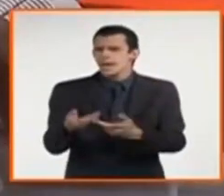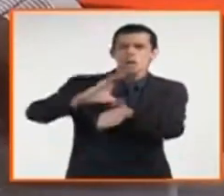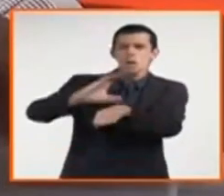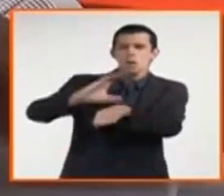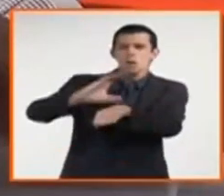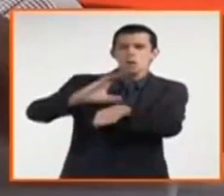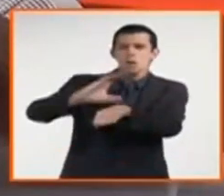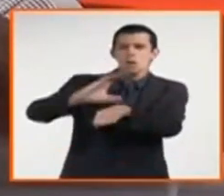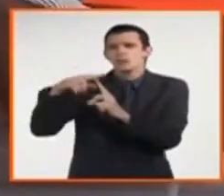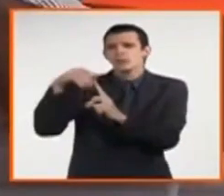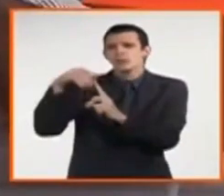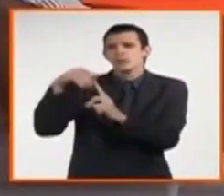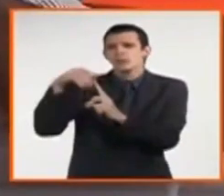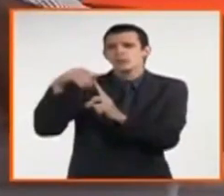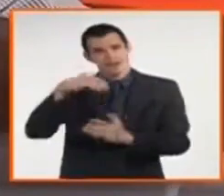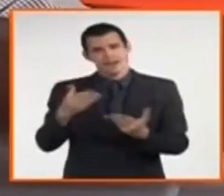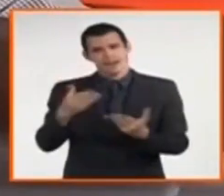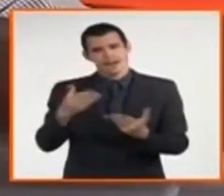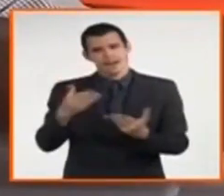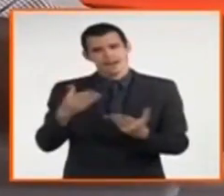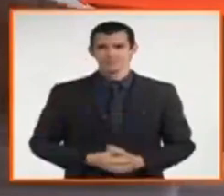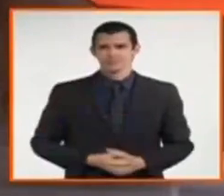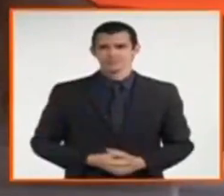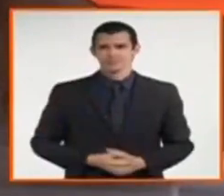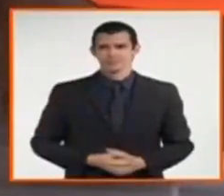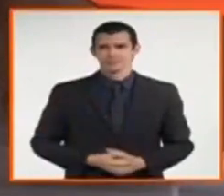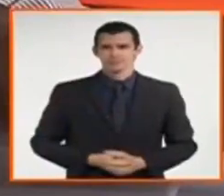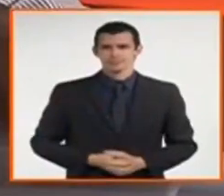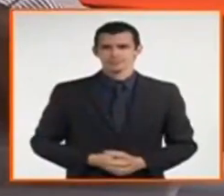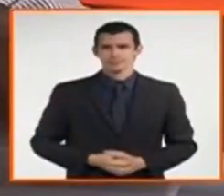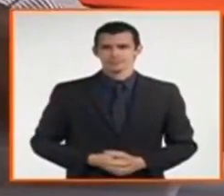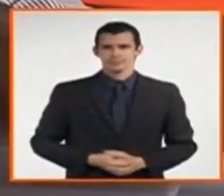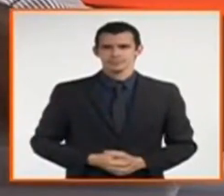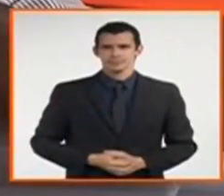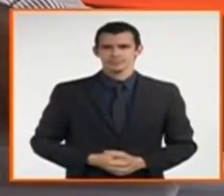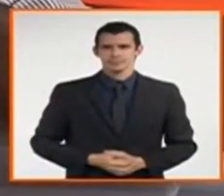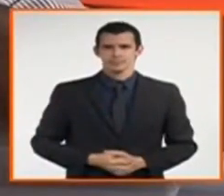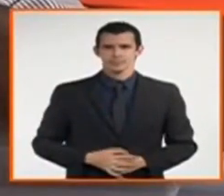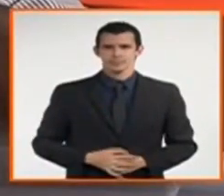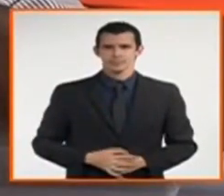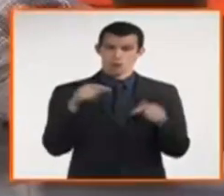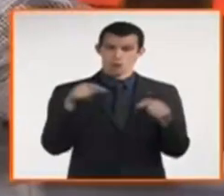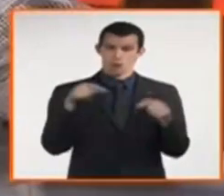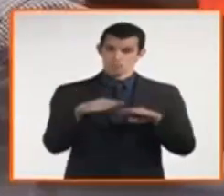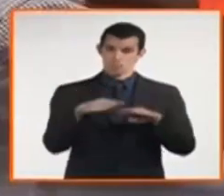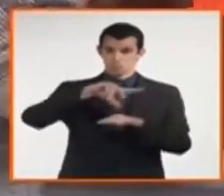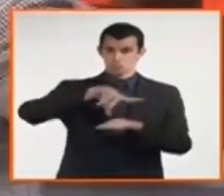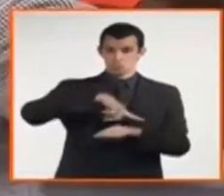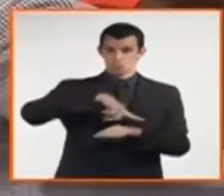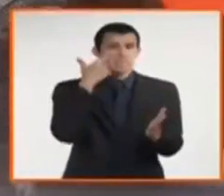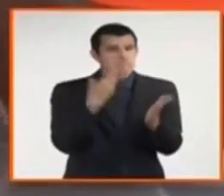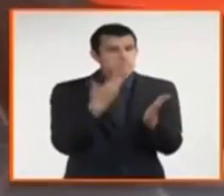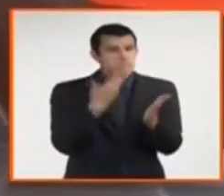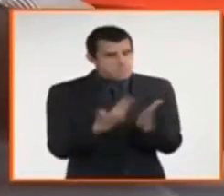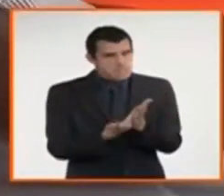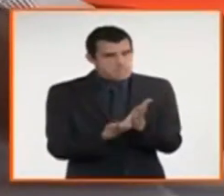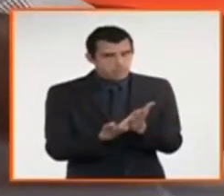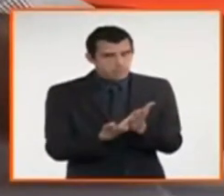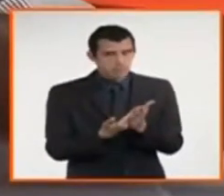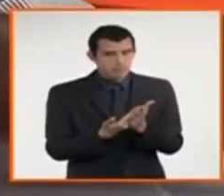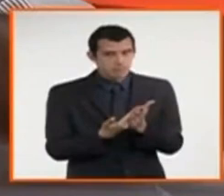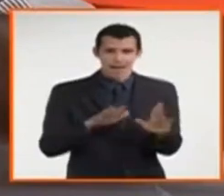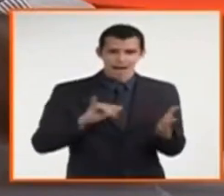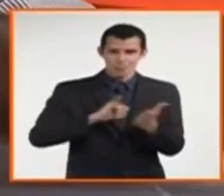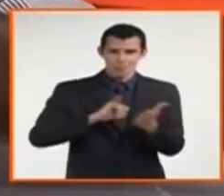dentro del ministerio de cultura lo vamos a empezar dije ejercicio porque va a ser una prueba nuestra dentro del sistema